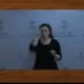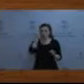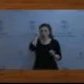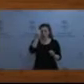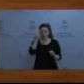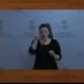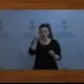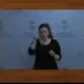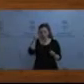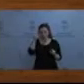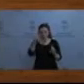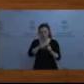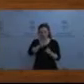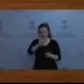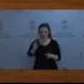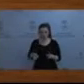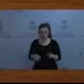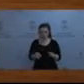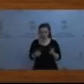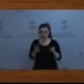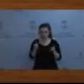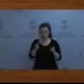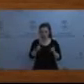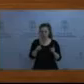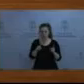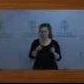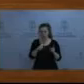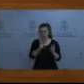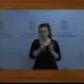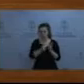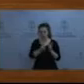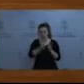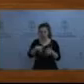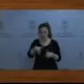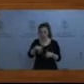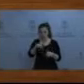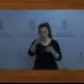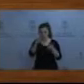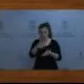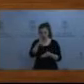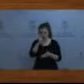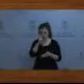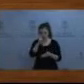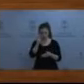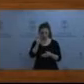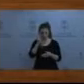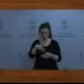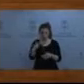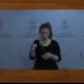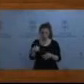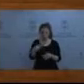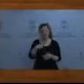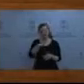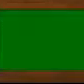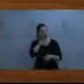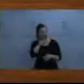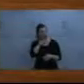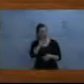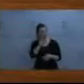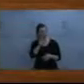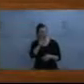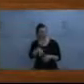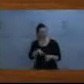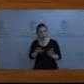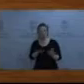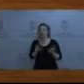otros objetivos. Y un punto último, y usted ya lo reconoció, y bueno, pues me alegra que así sea. Efectivamente,